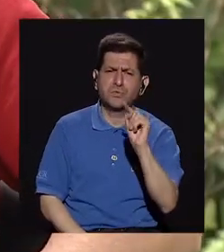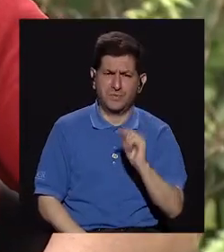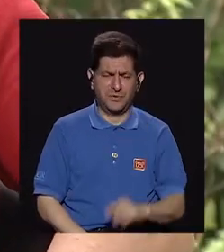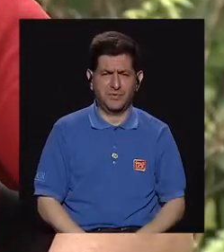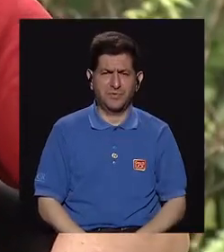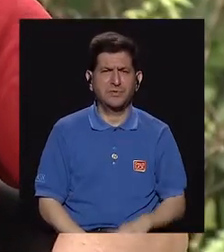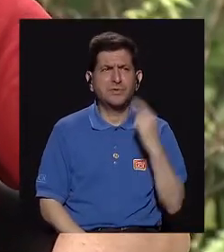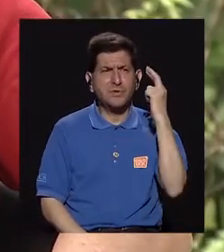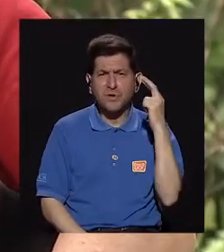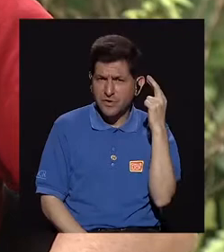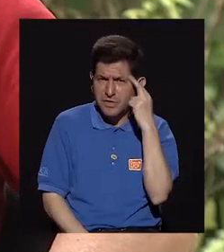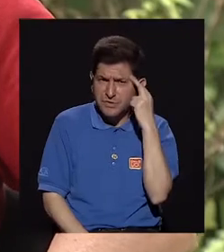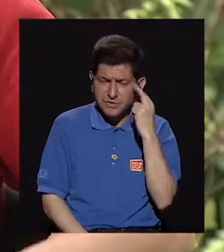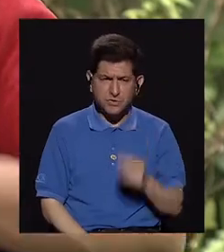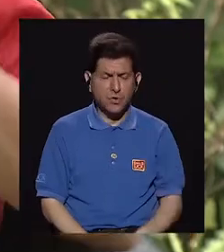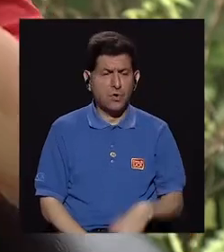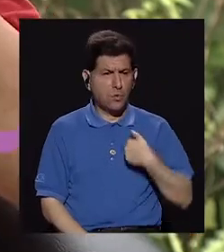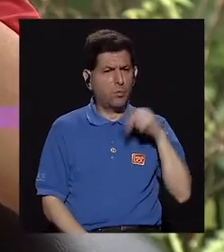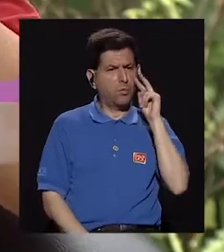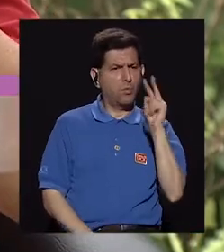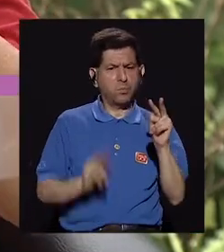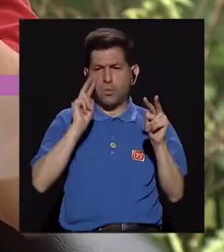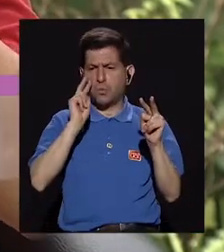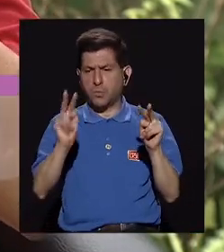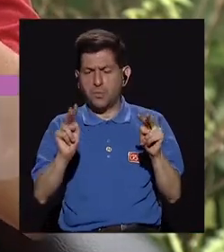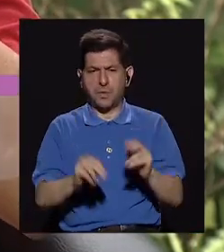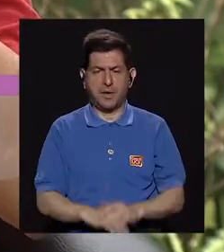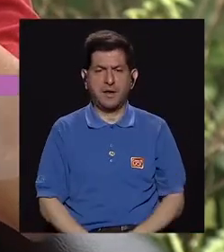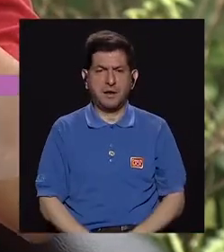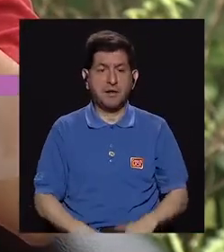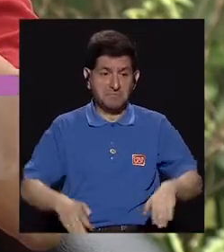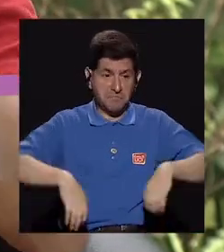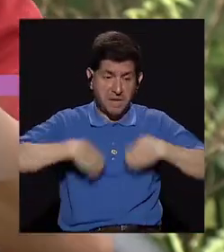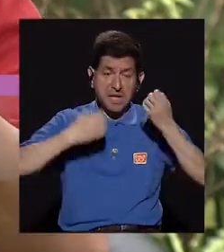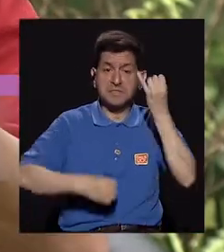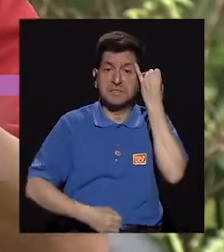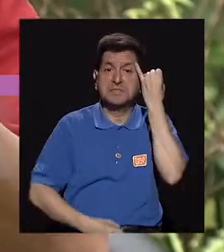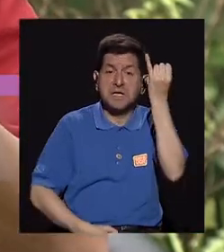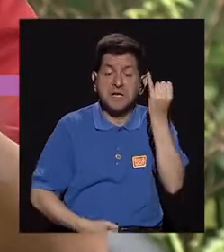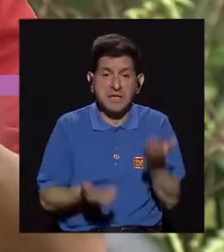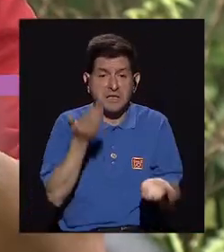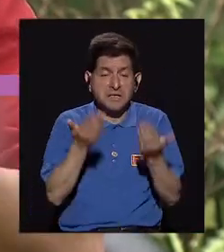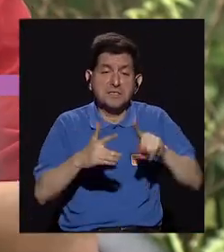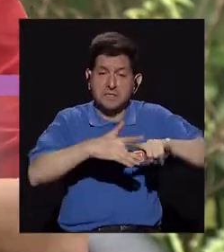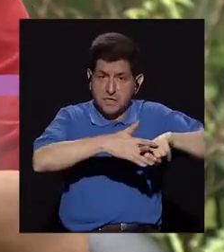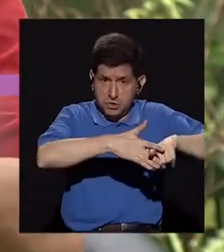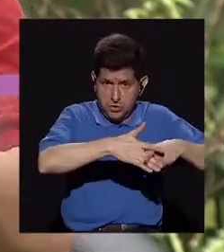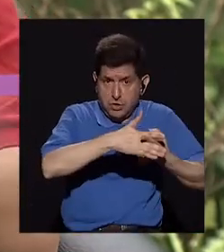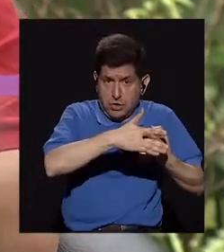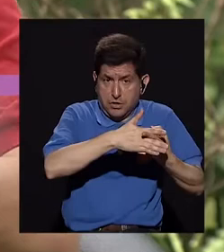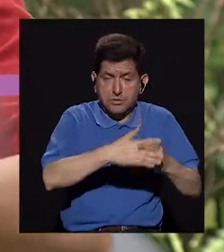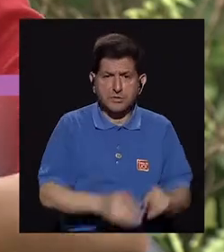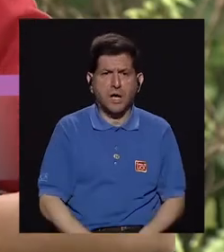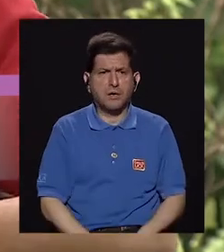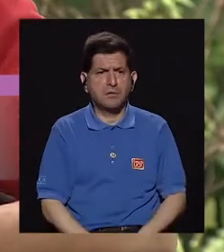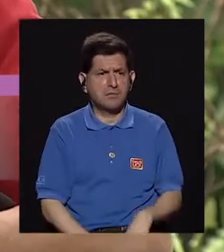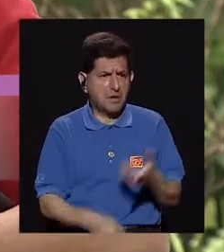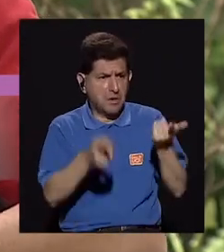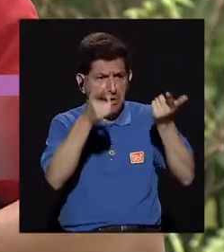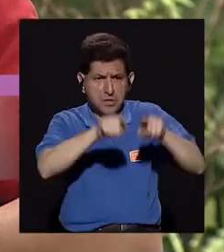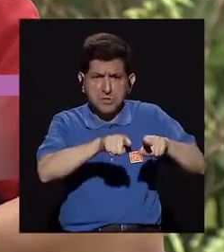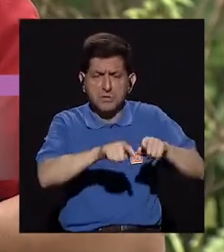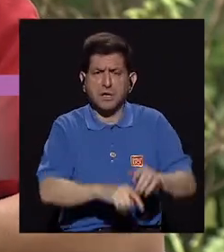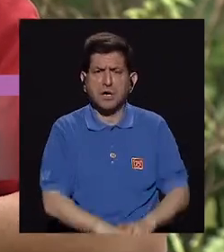pues, le ha tocado observar cómo existen iniciativas que nacen pues,